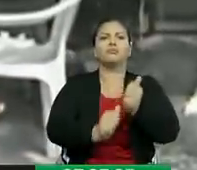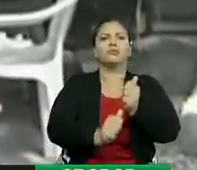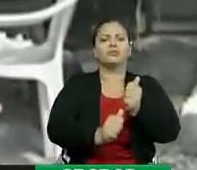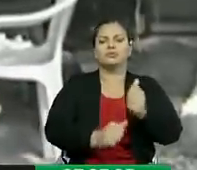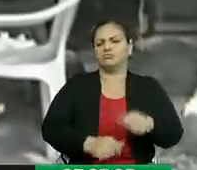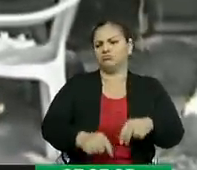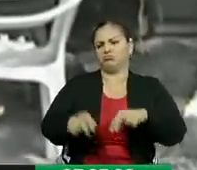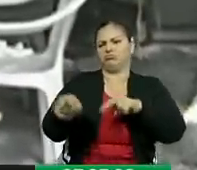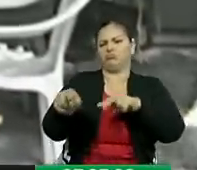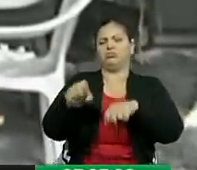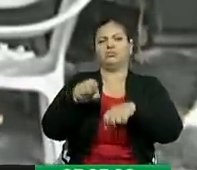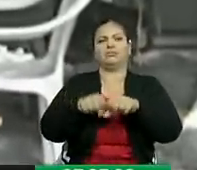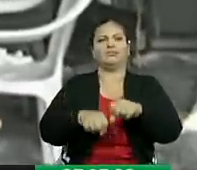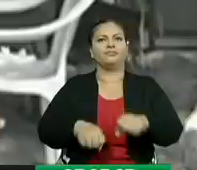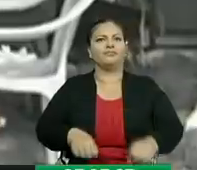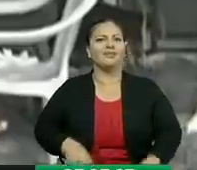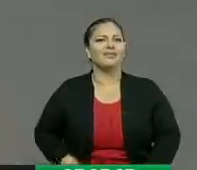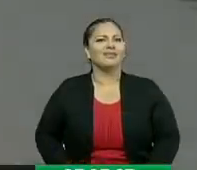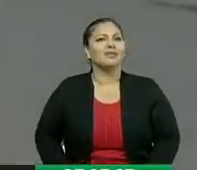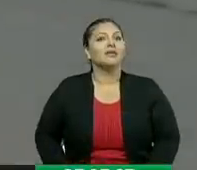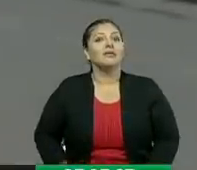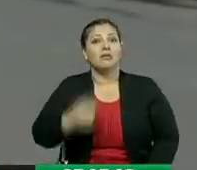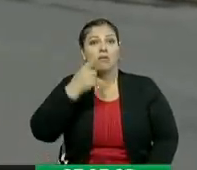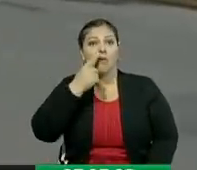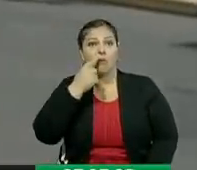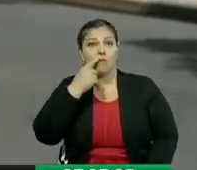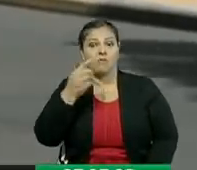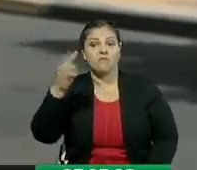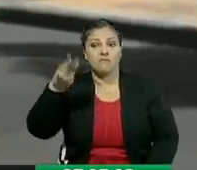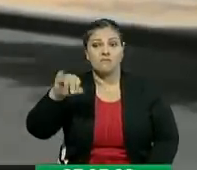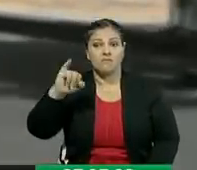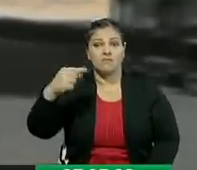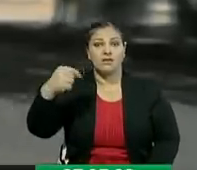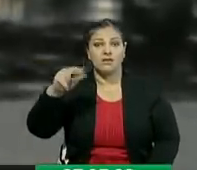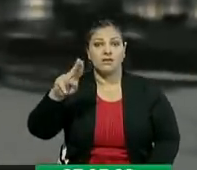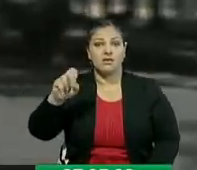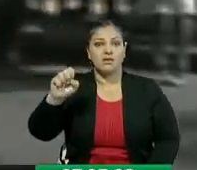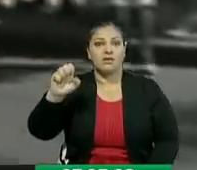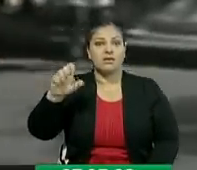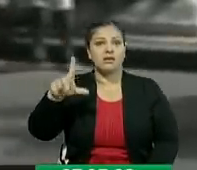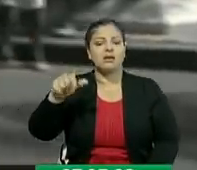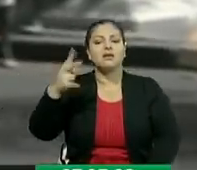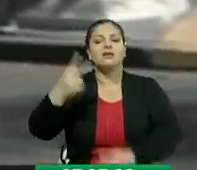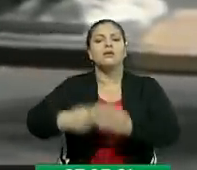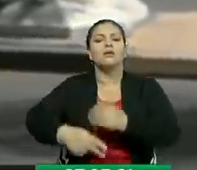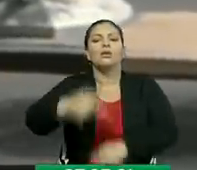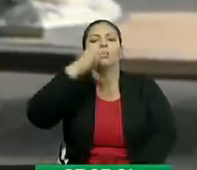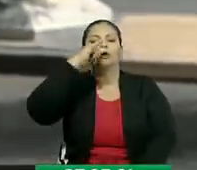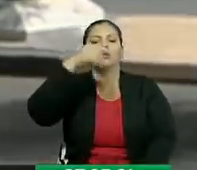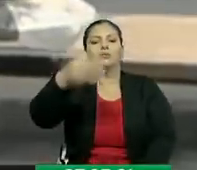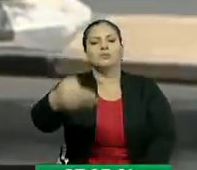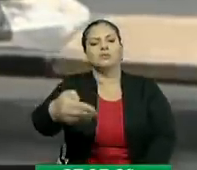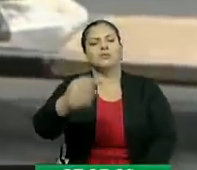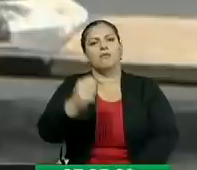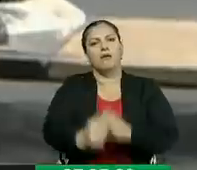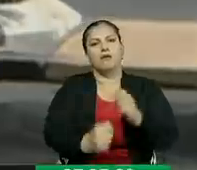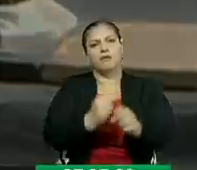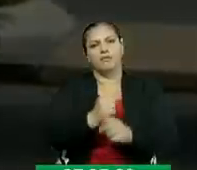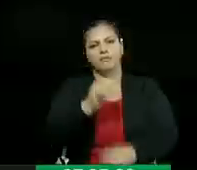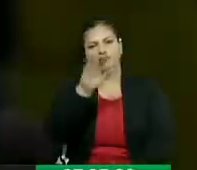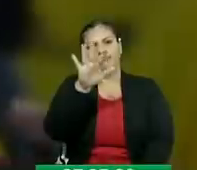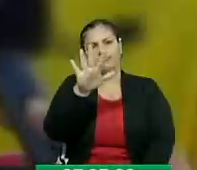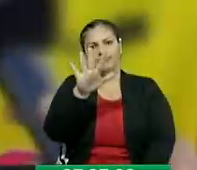sus amistades lo recordarán con cariño. Queda un hijo para quien será imposible cubrir esa ausencia en su